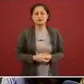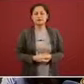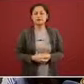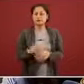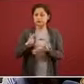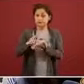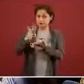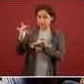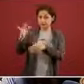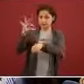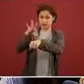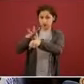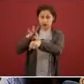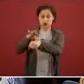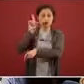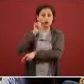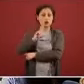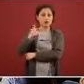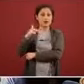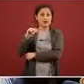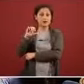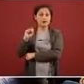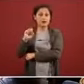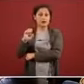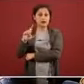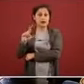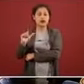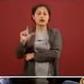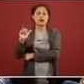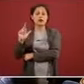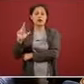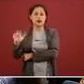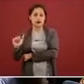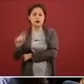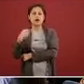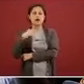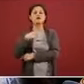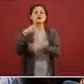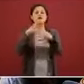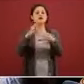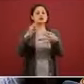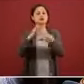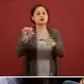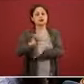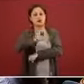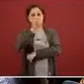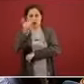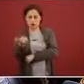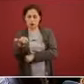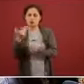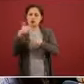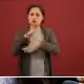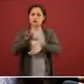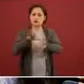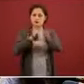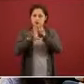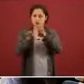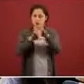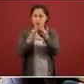Gracias, doctora Gisela Lara. Vamos a comentar un tercer punto, si me pone lo de el trabajo.